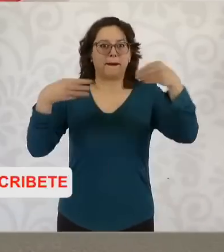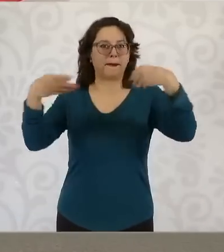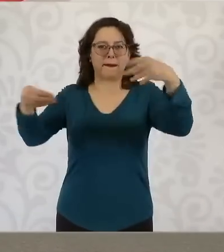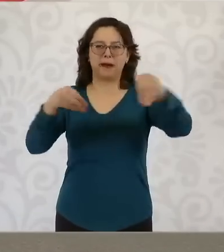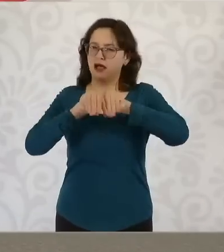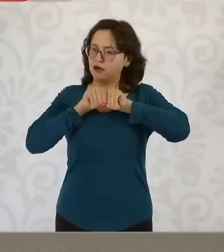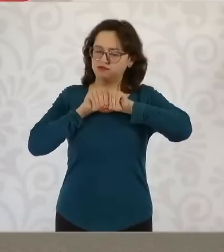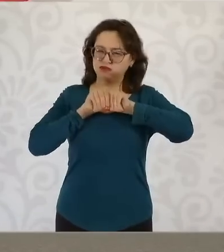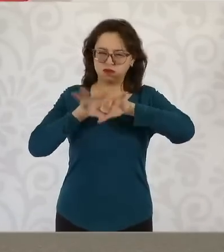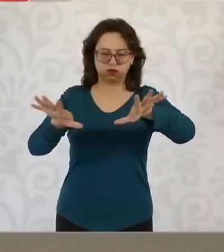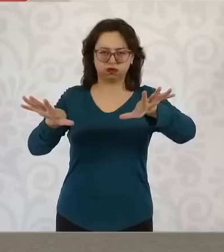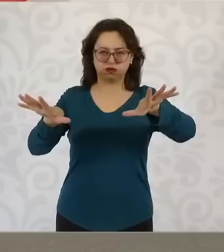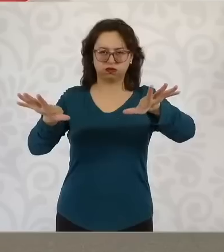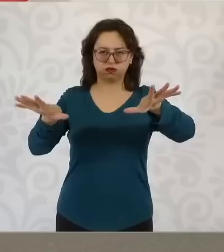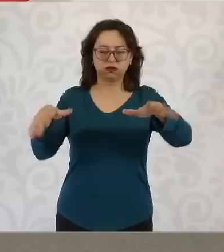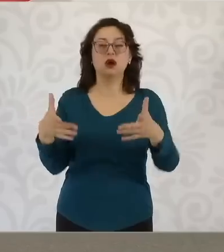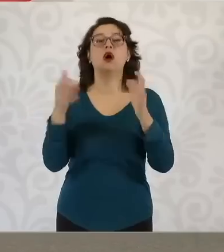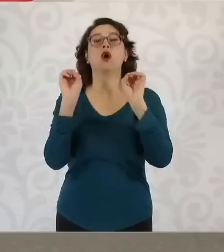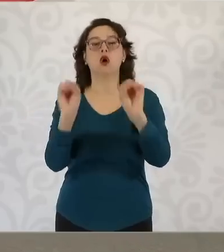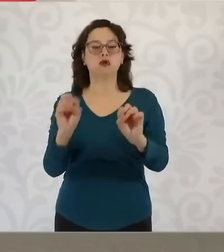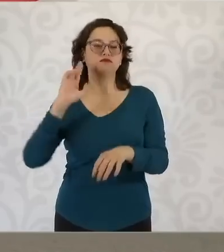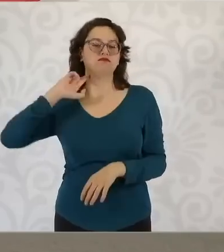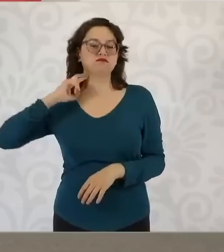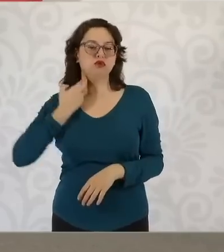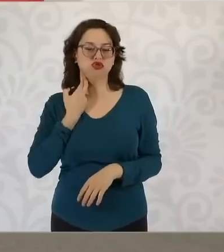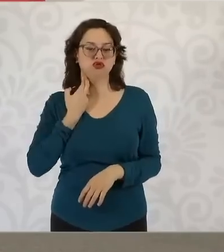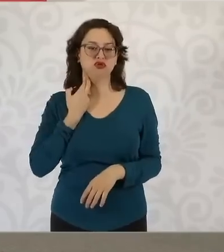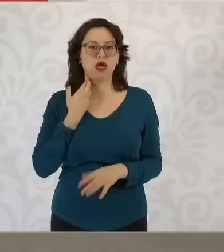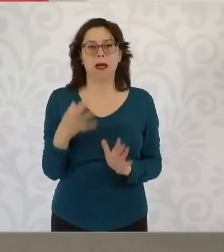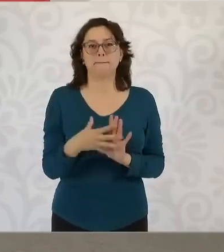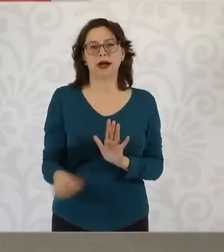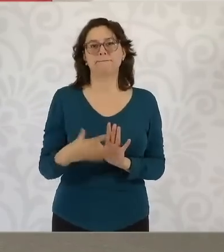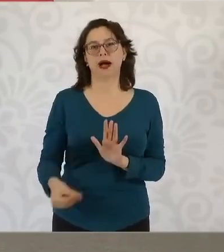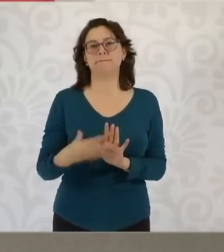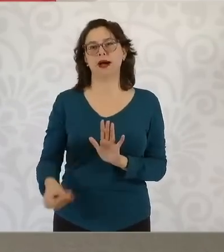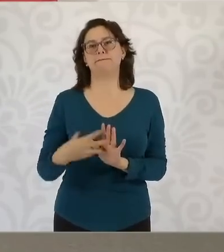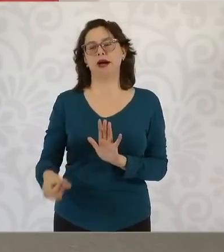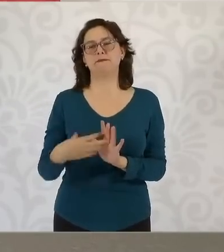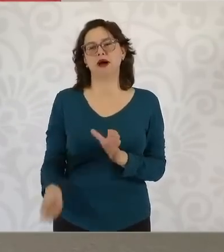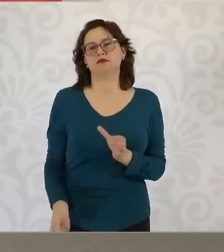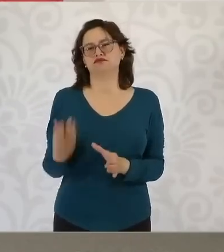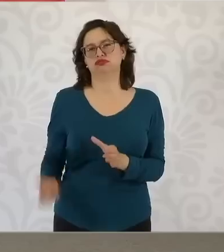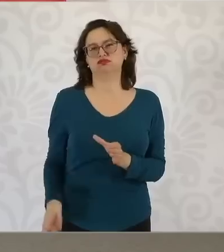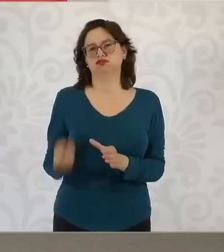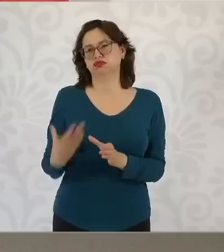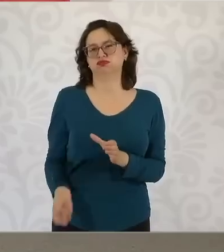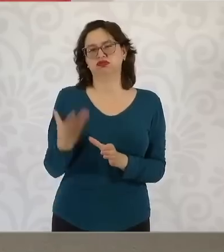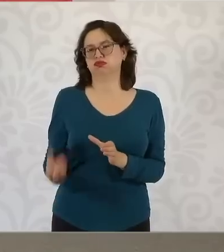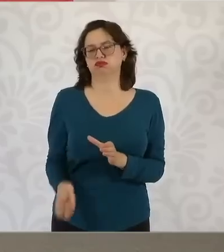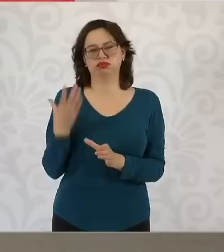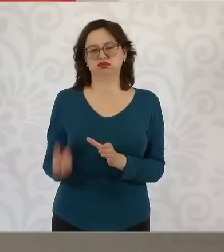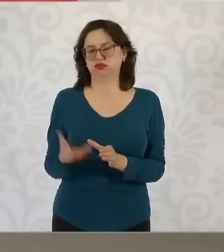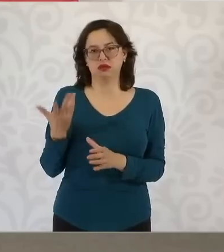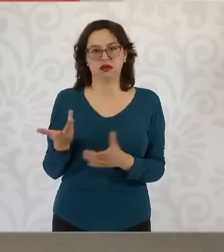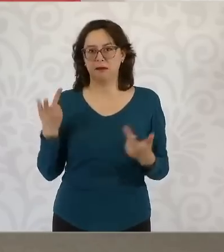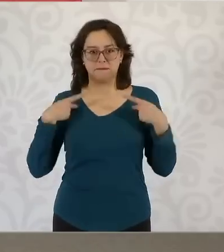de publicaciones, o de plano bots, que son como robots que están saliendo y que son a partir de cuentas